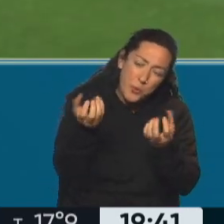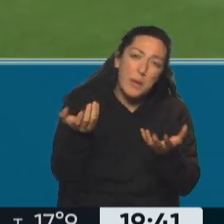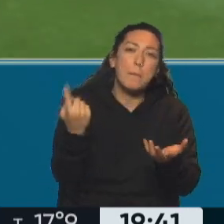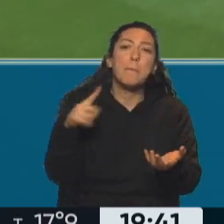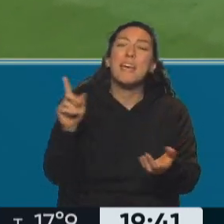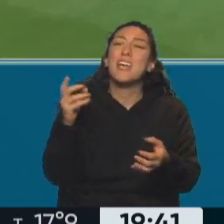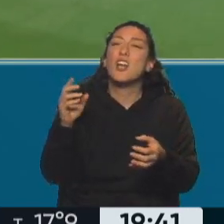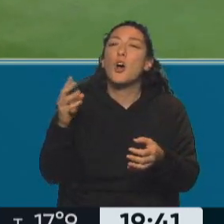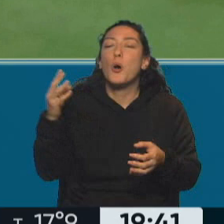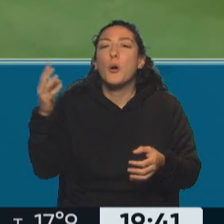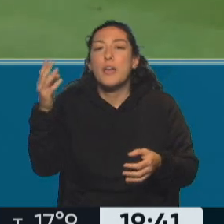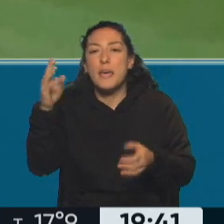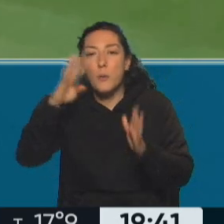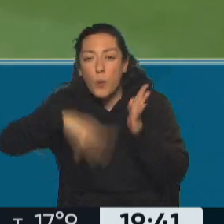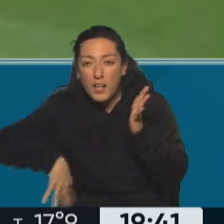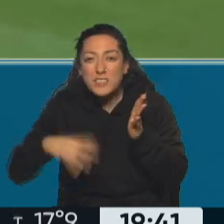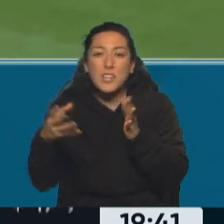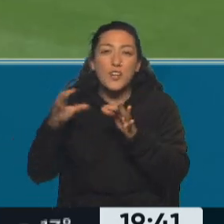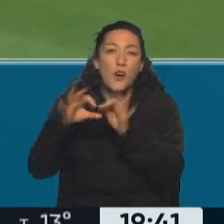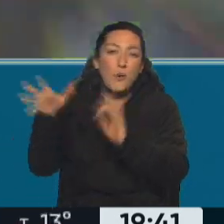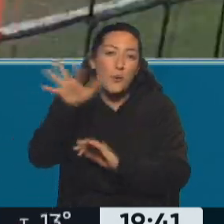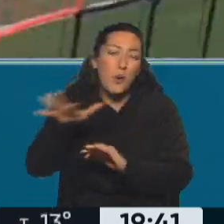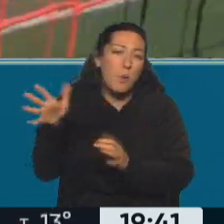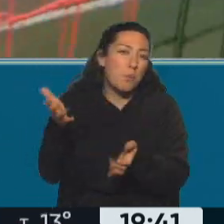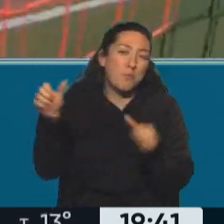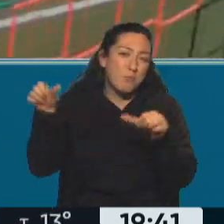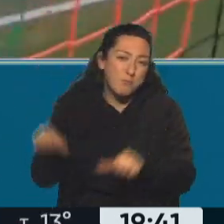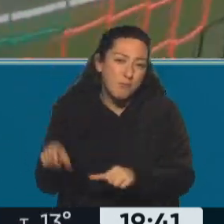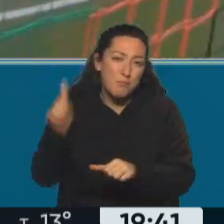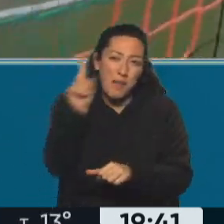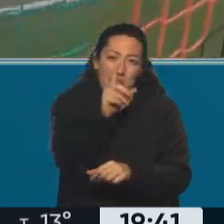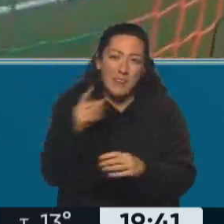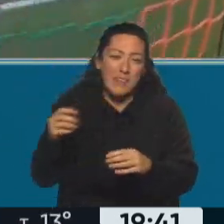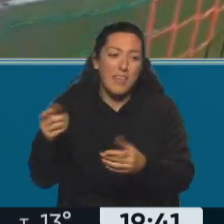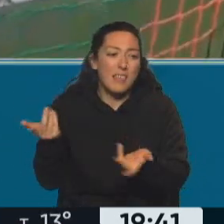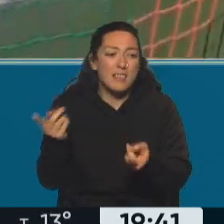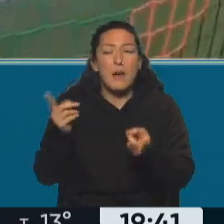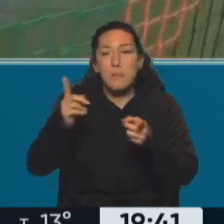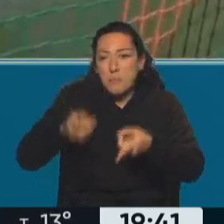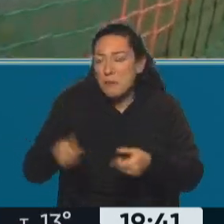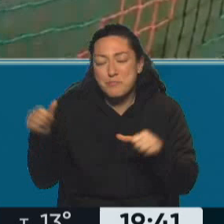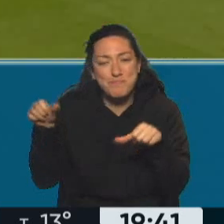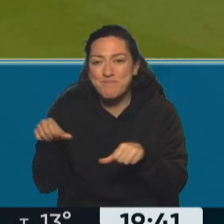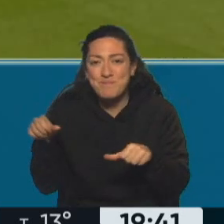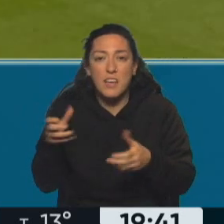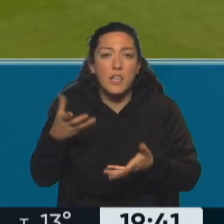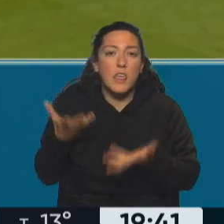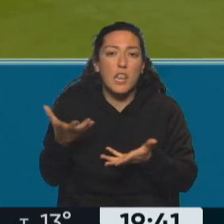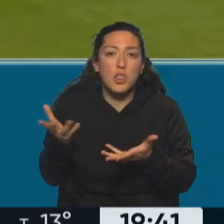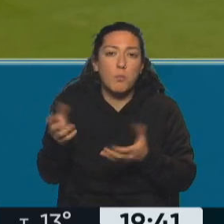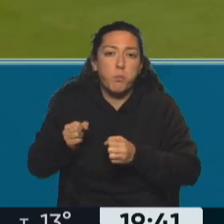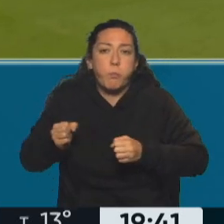Para no. El Barcelona de aquel momento. Ni le alcanzaba para el Atlético Madrid. Ya no juega. Porque ya un kilito de más, viste. Ya cómo no es. Juega. Ya no juega. Pero viene el